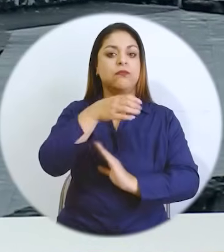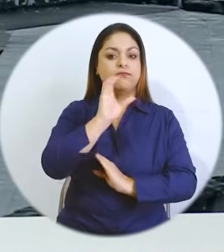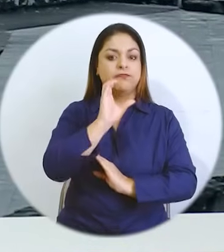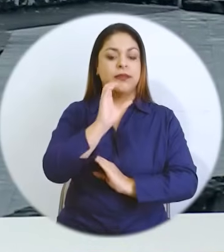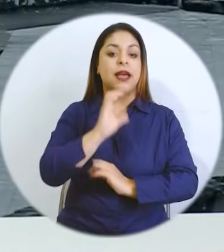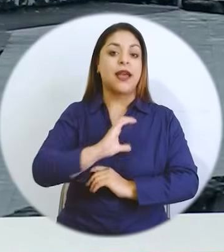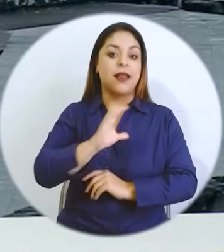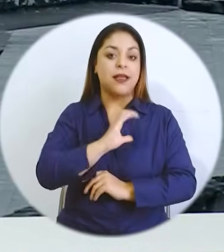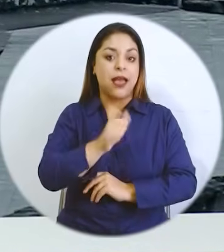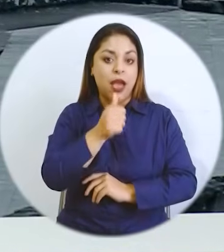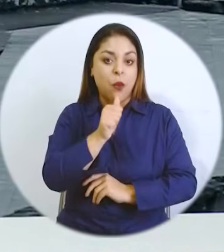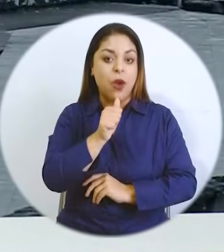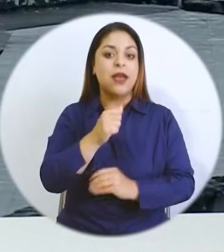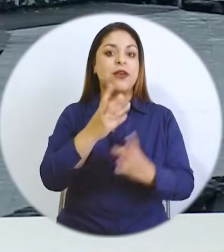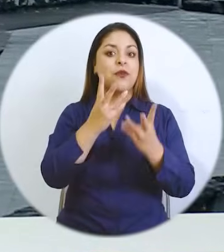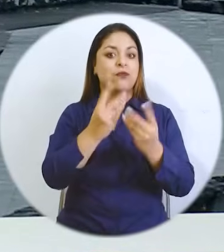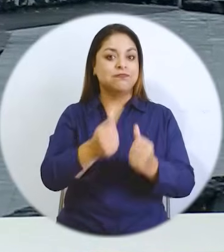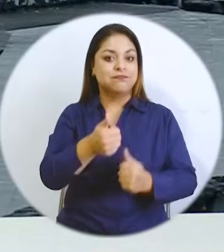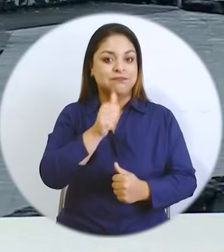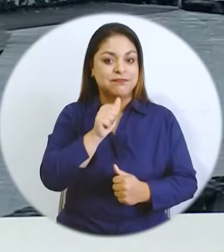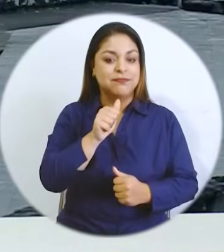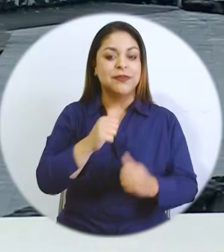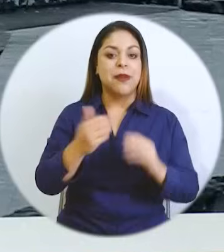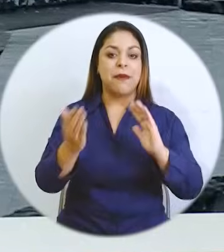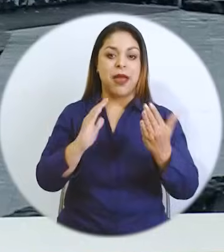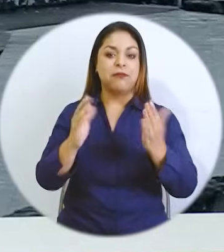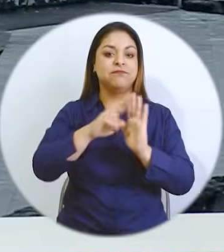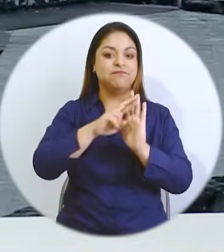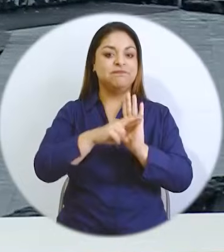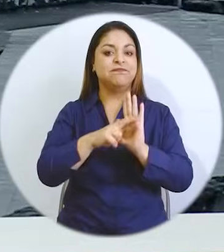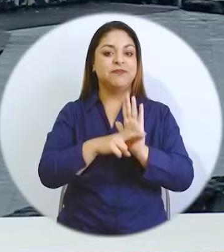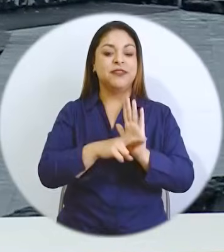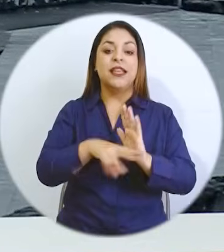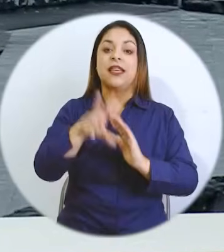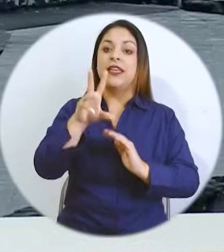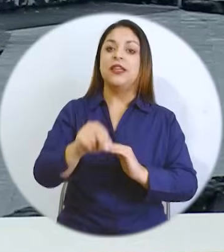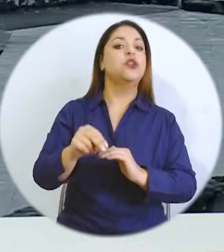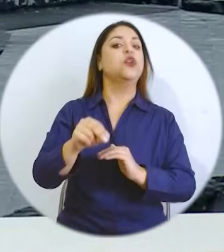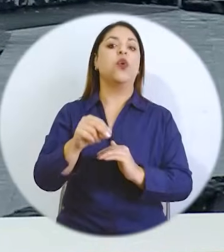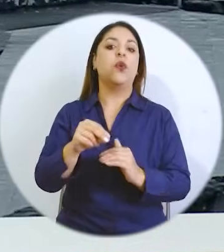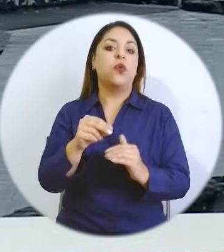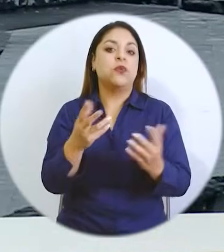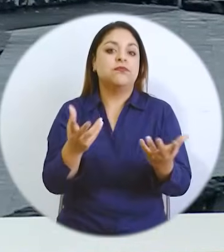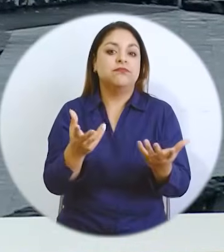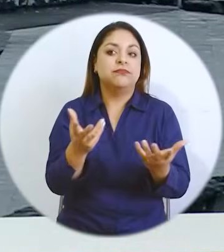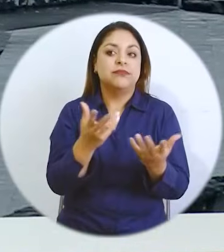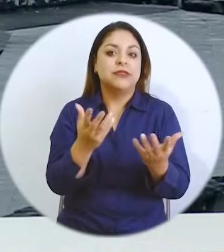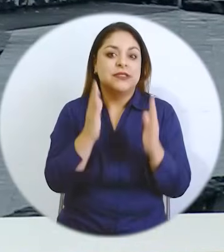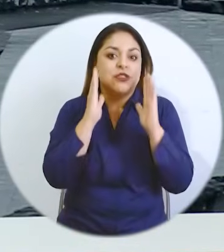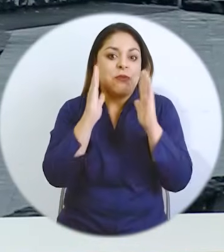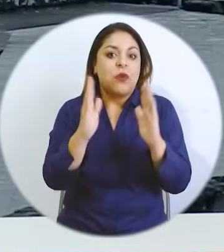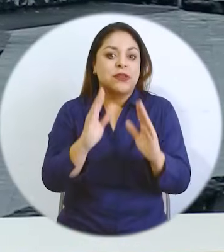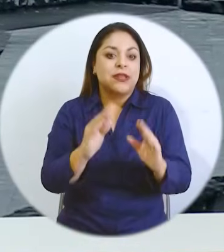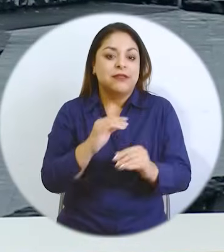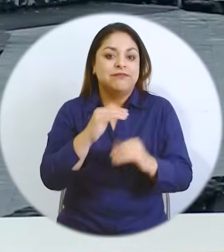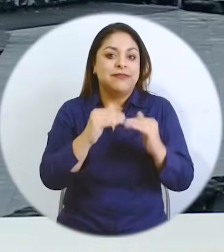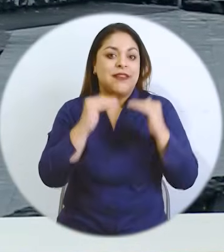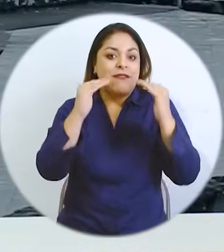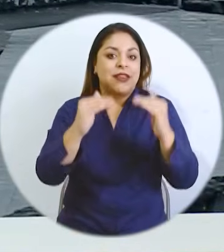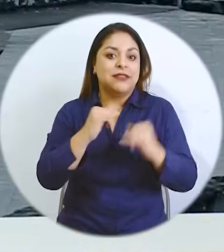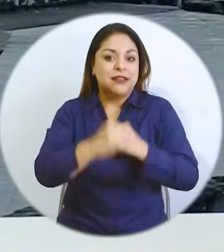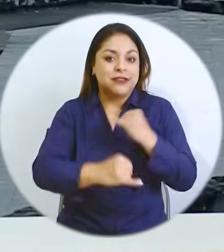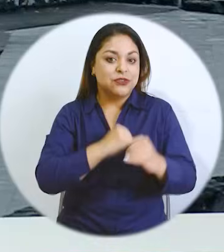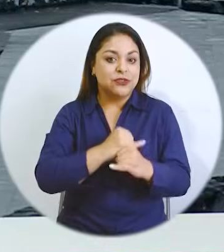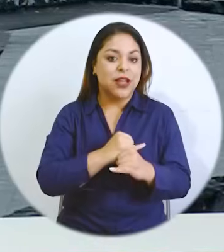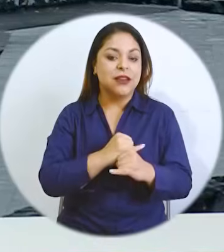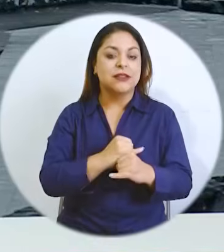agua y calidad del agua con los parámetros que están reglamentados y que no se toman en cuenta todo lo que se recomienda a nivel internacional y que no se están legislando,